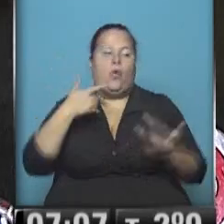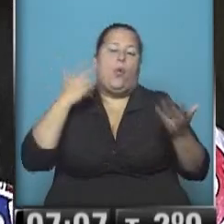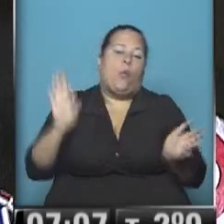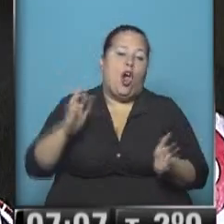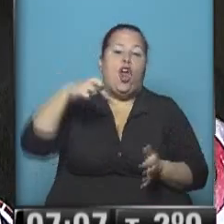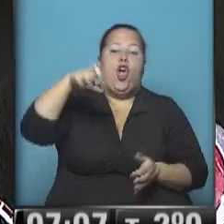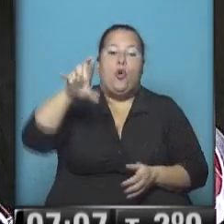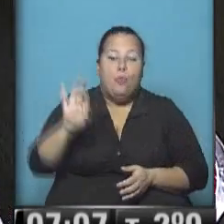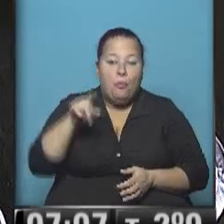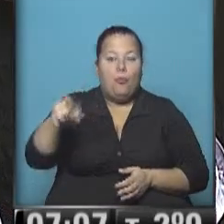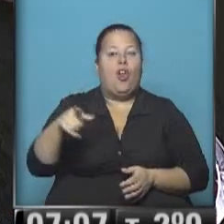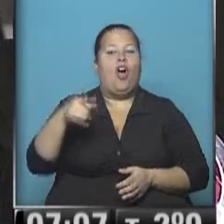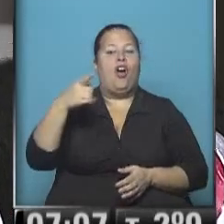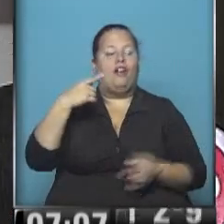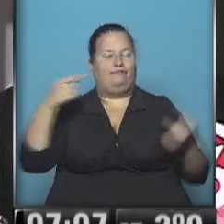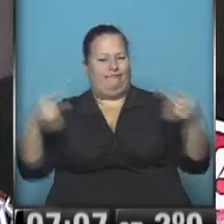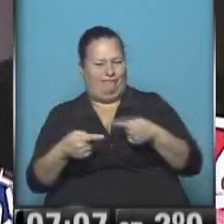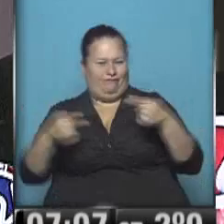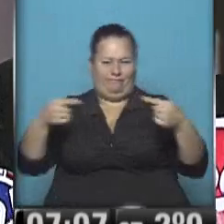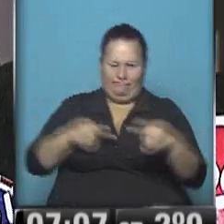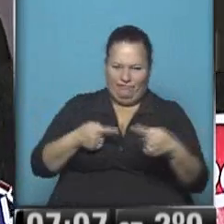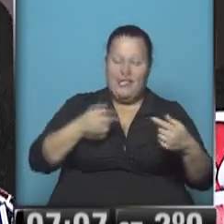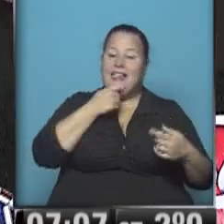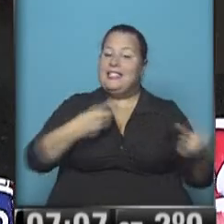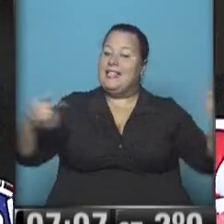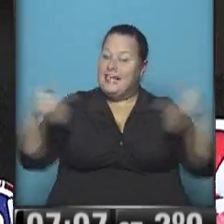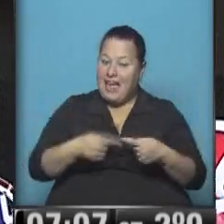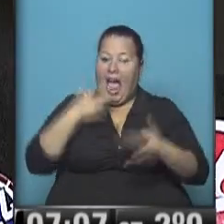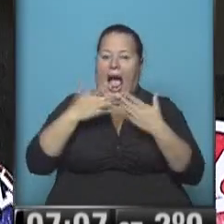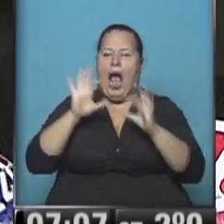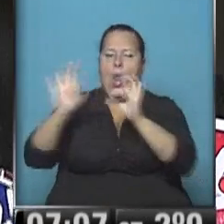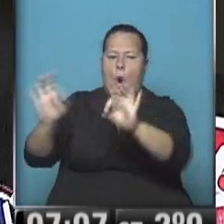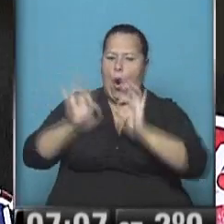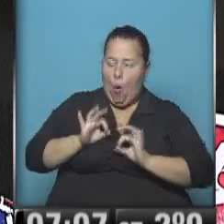el PRO está entrando en contradicciones y cuando los adversarios empiezan a usar nuestros